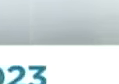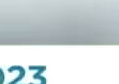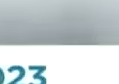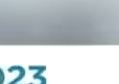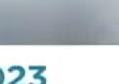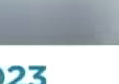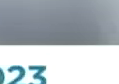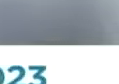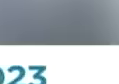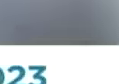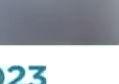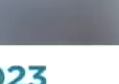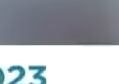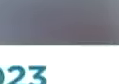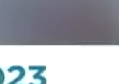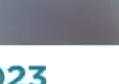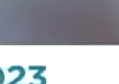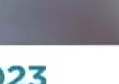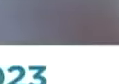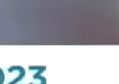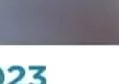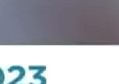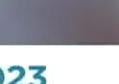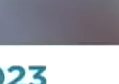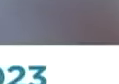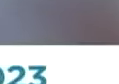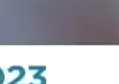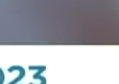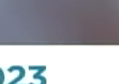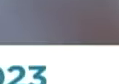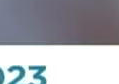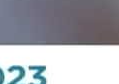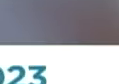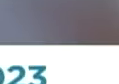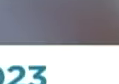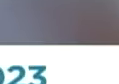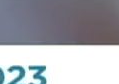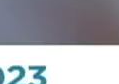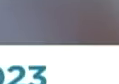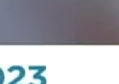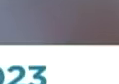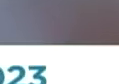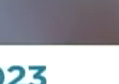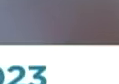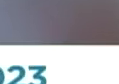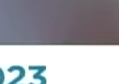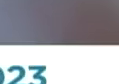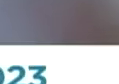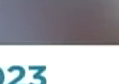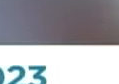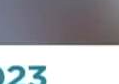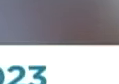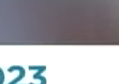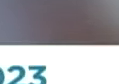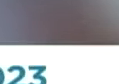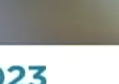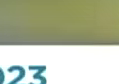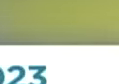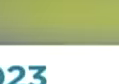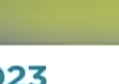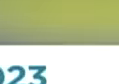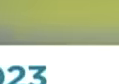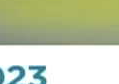que ilumina su manto. Y aquí estamos, defenderemos con corazón